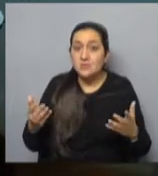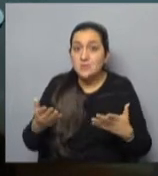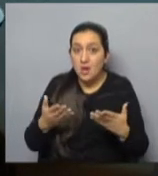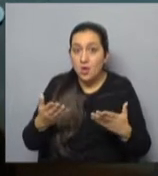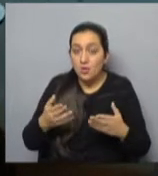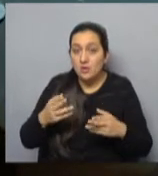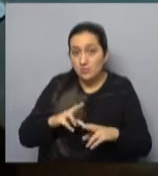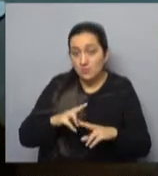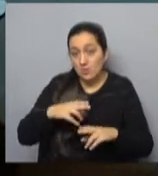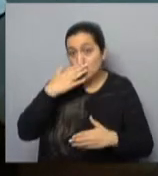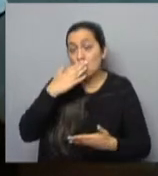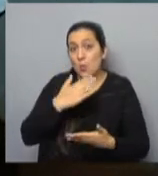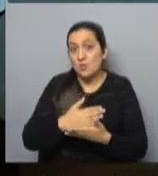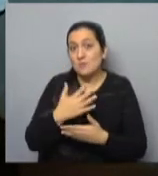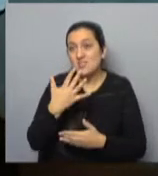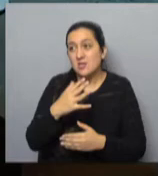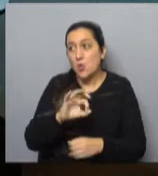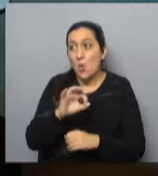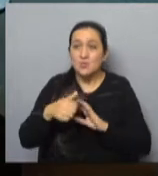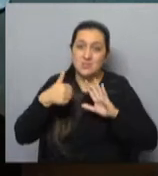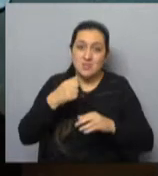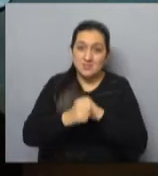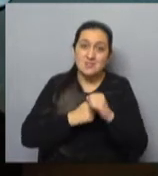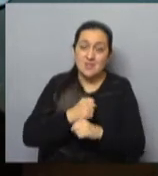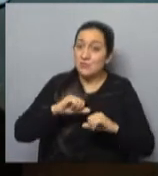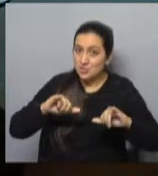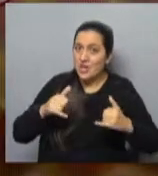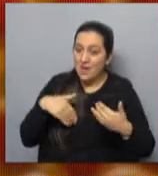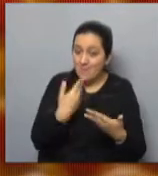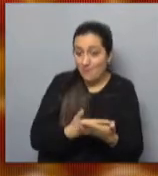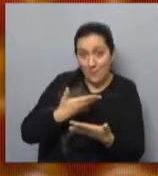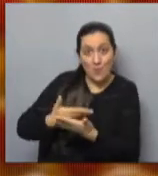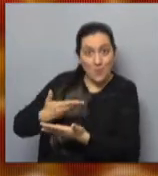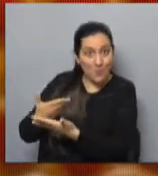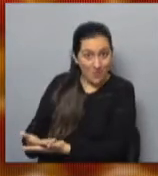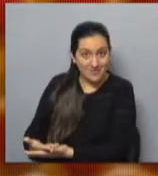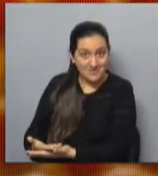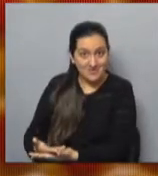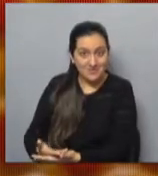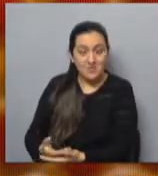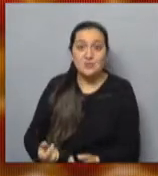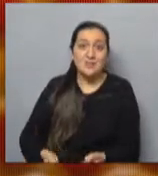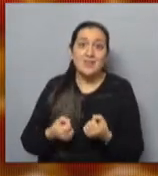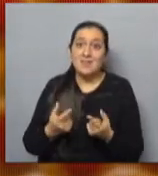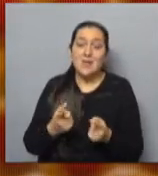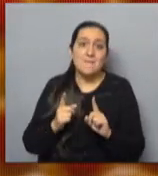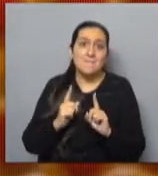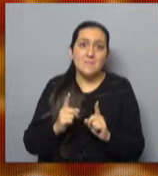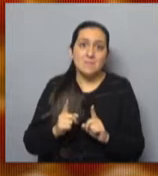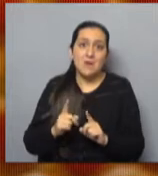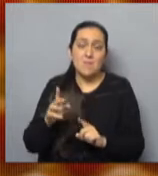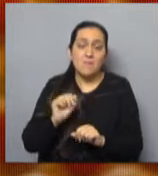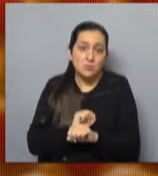que sí en los últimos cinco o seis años ya hay propuestas concretas donde se le han dado el mismo espacio las niñas